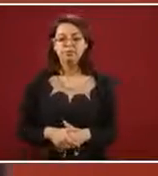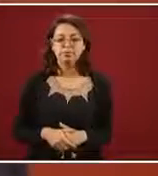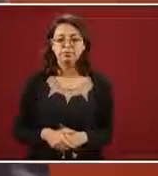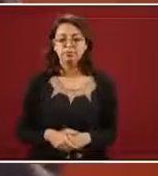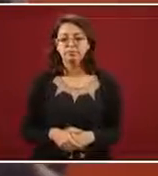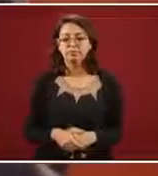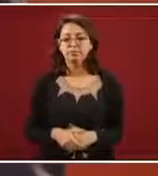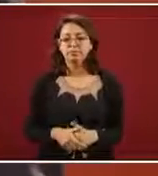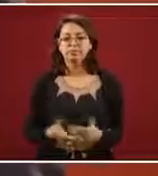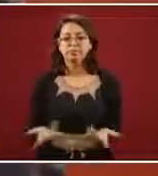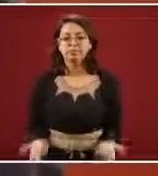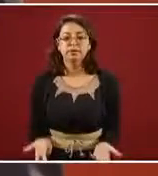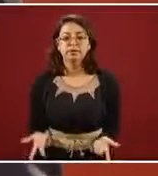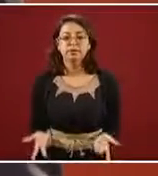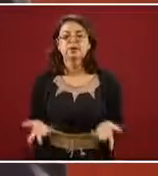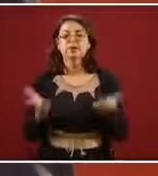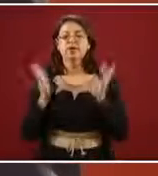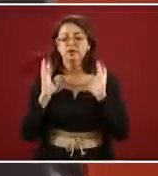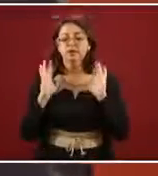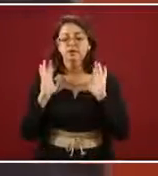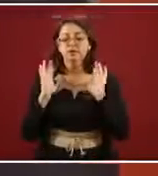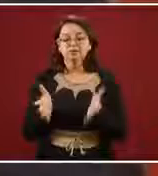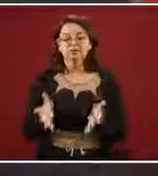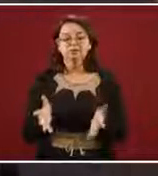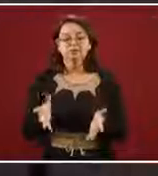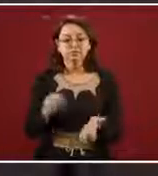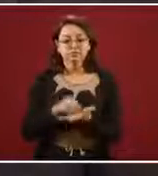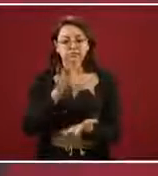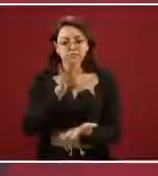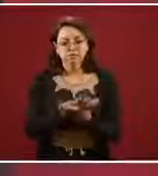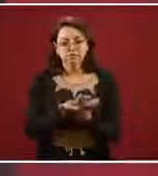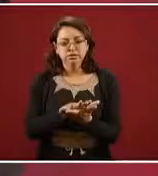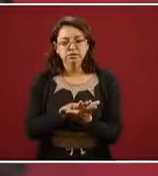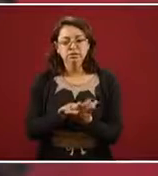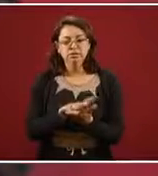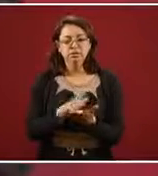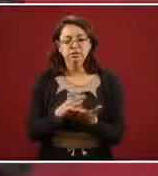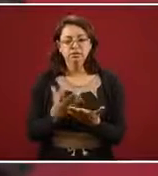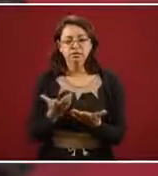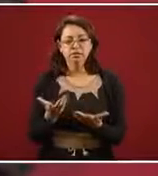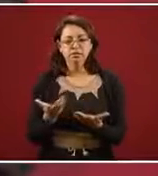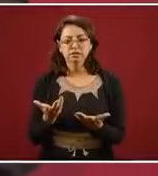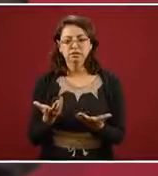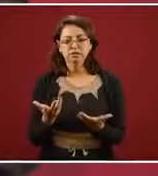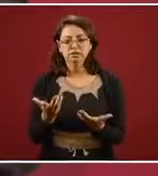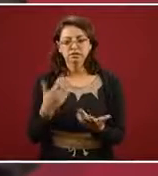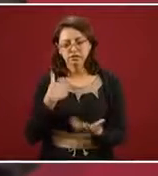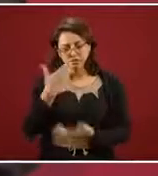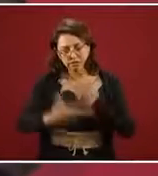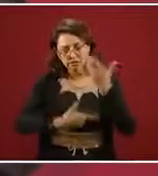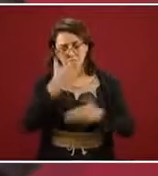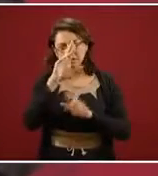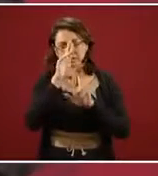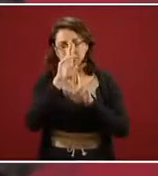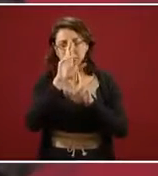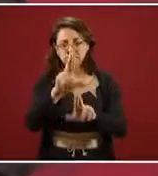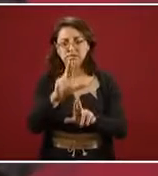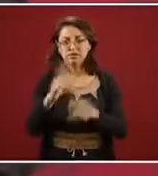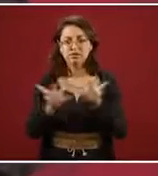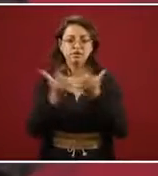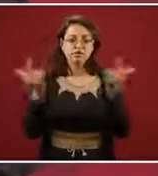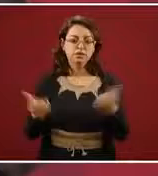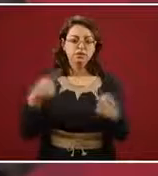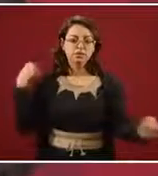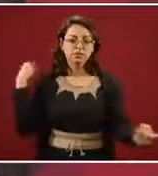ya hasta internalicé, claro que es un pueblo que yo respeto mucho y